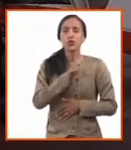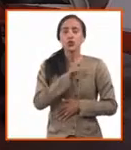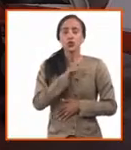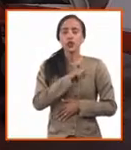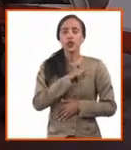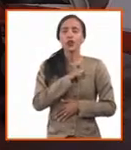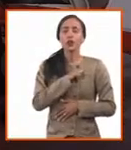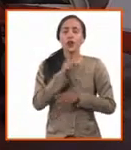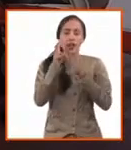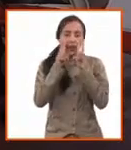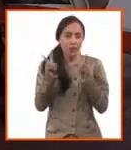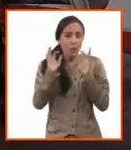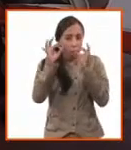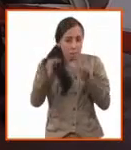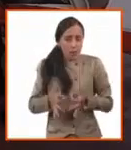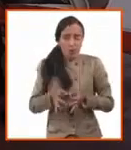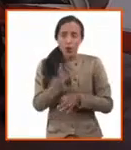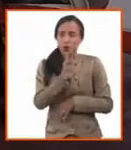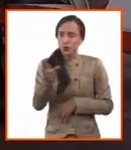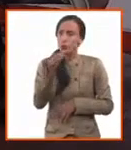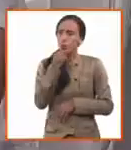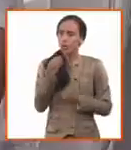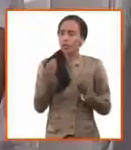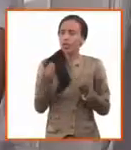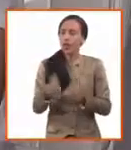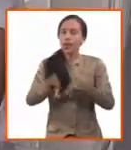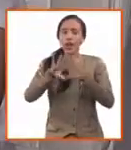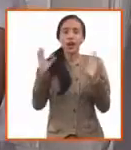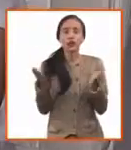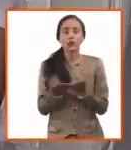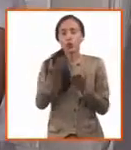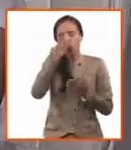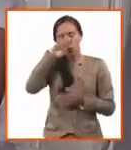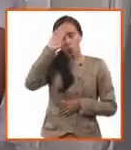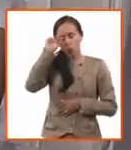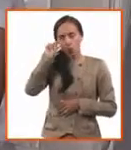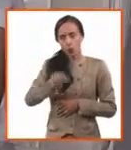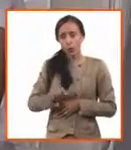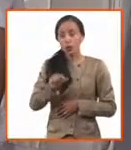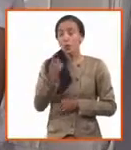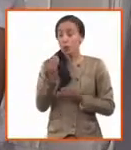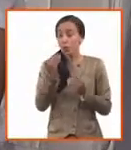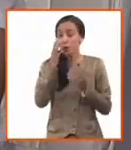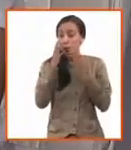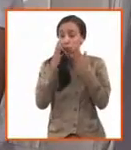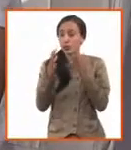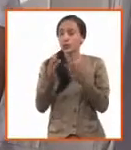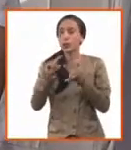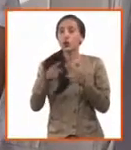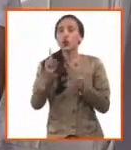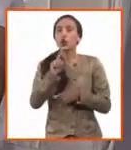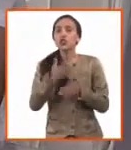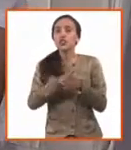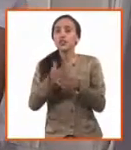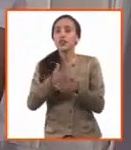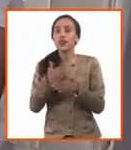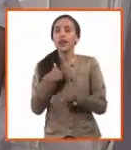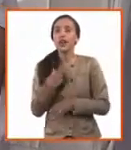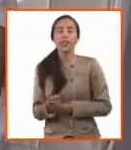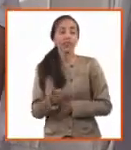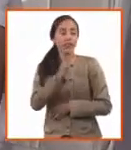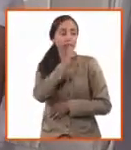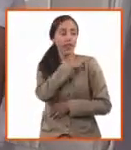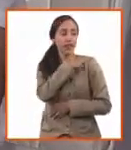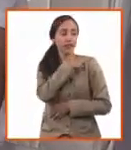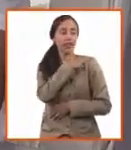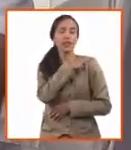de darle a todos los cubanos, ¿no? Y entonces aquí es importante porque, es decir, que no es que el dirigente va a hacerlo por